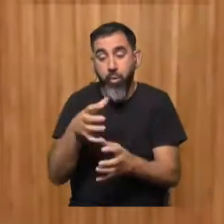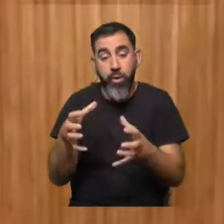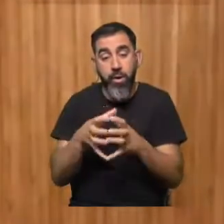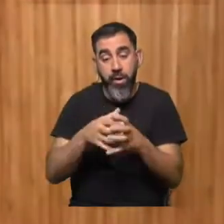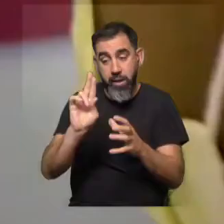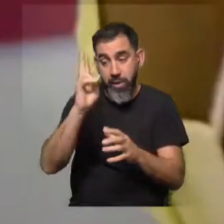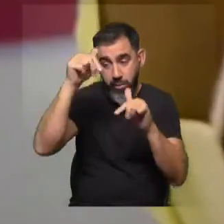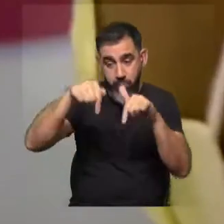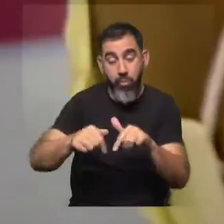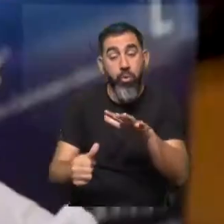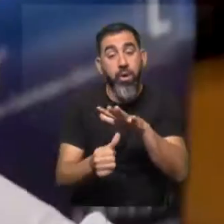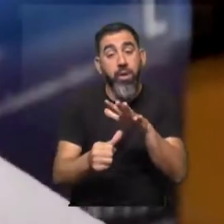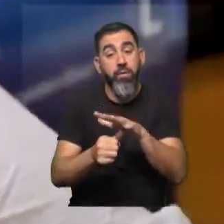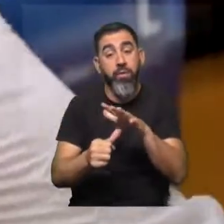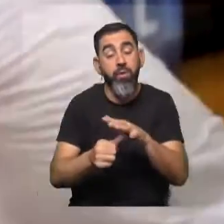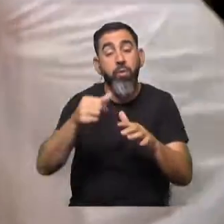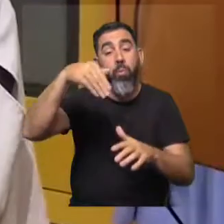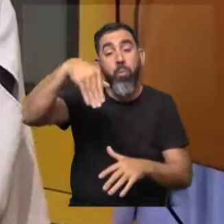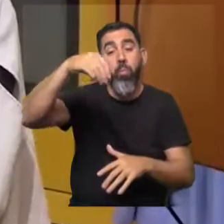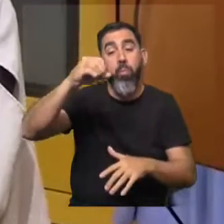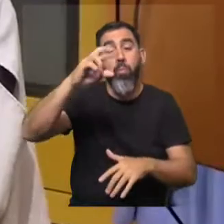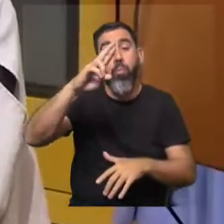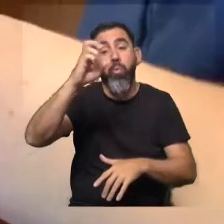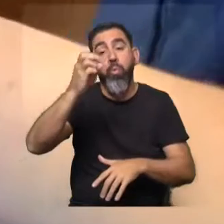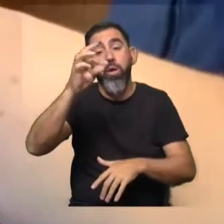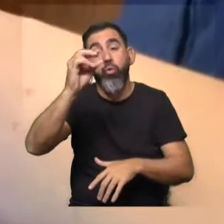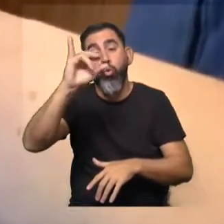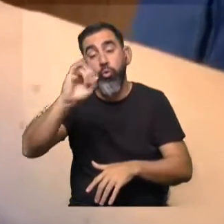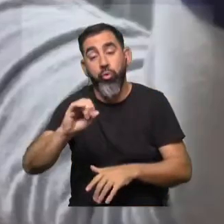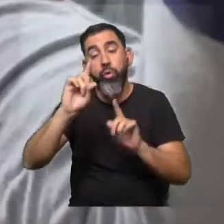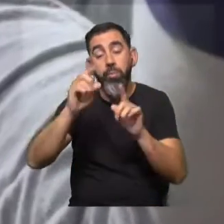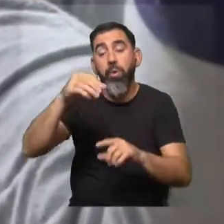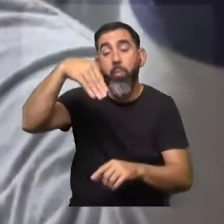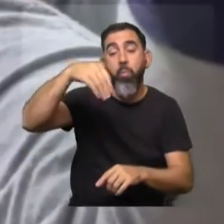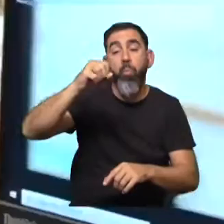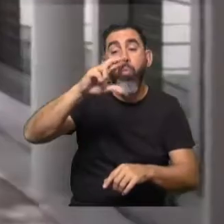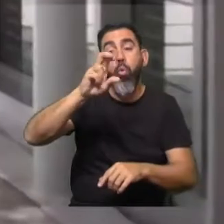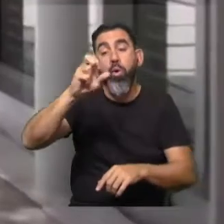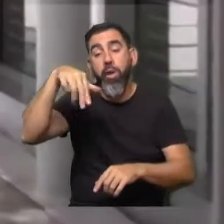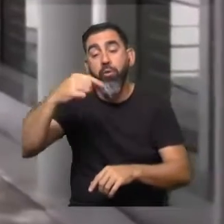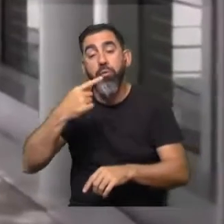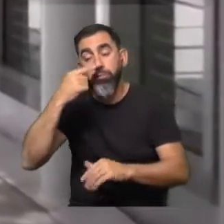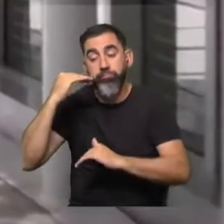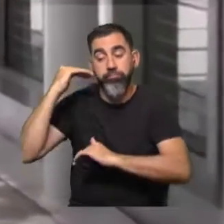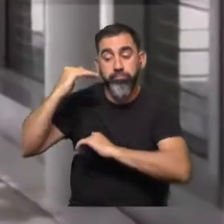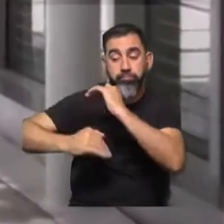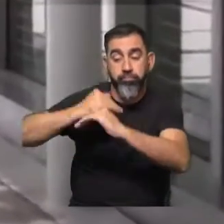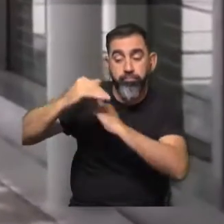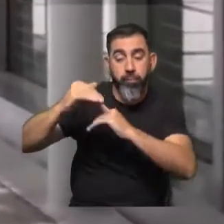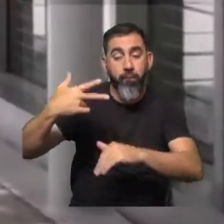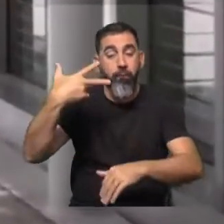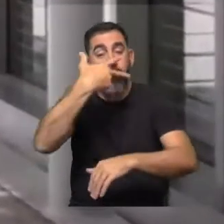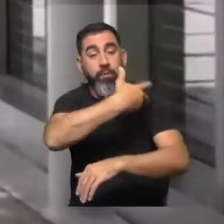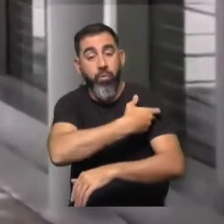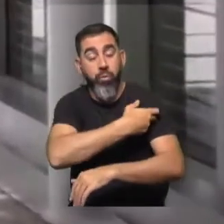en Uruguay, liderado por Gonzalo Moratorio y Pilar Moreno, que tiene interés en el desarrollo local de este tipo de inmunizaciones,